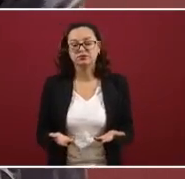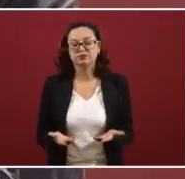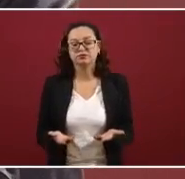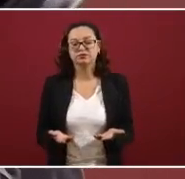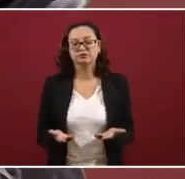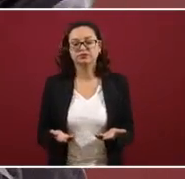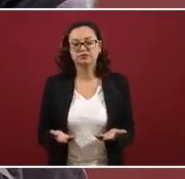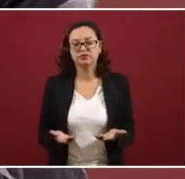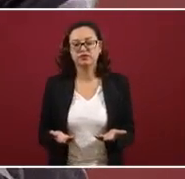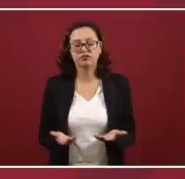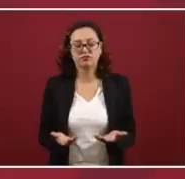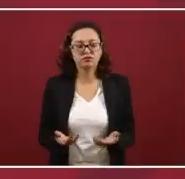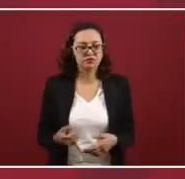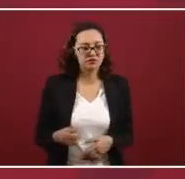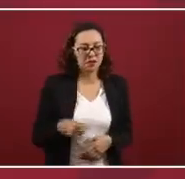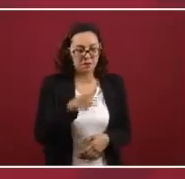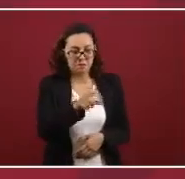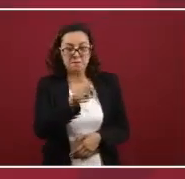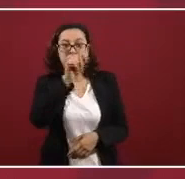quienes votaron